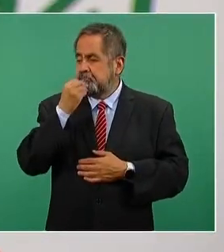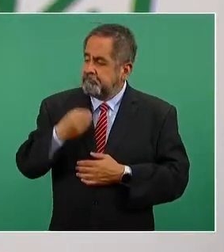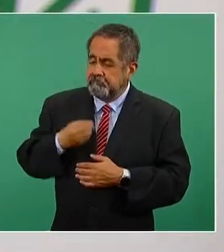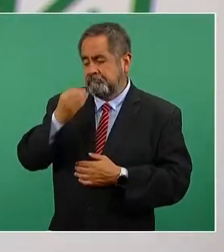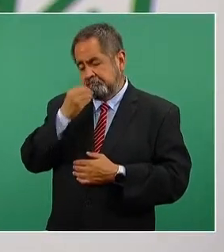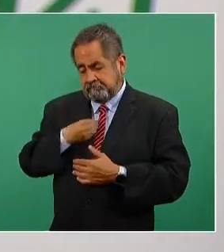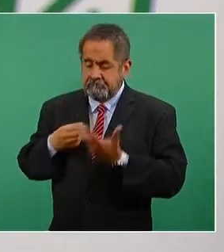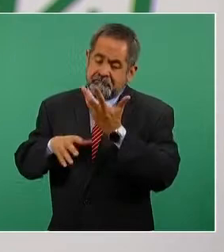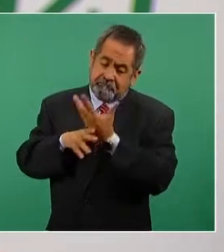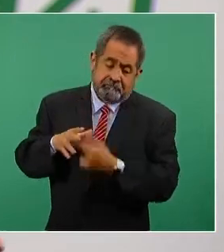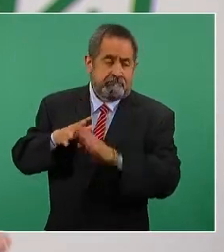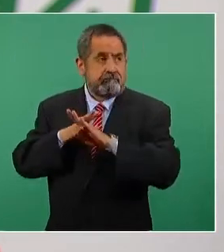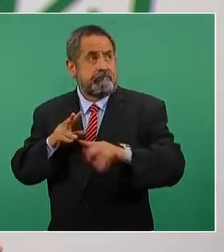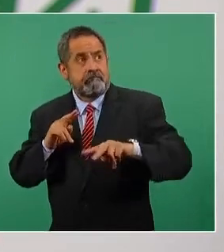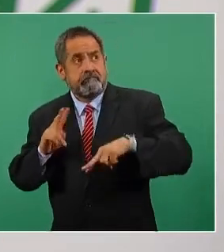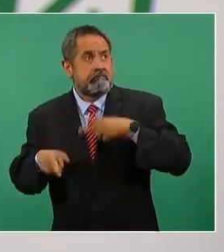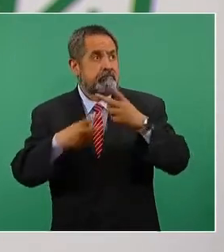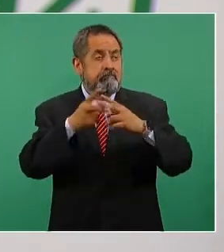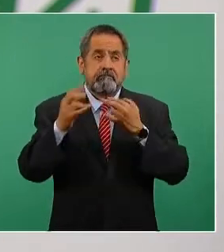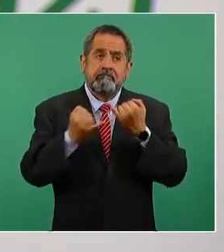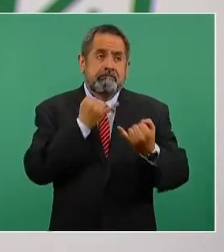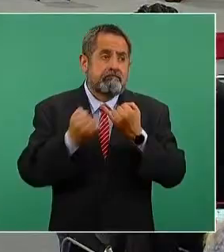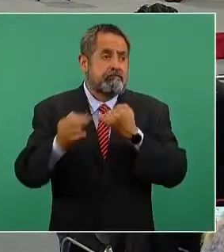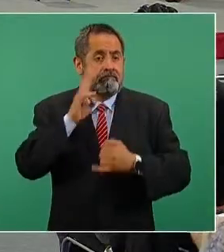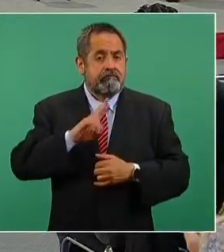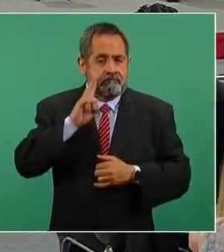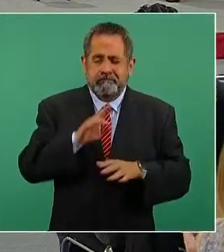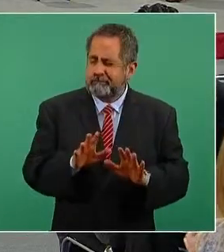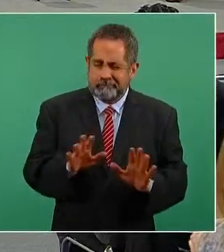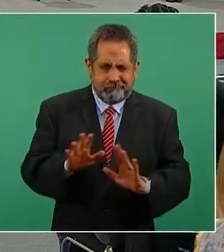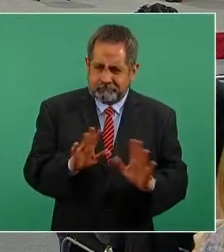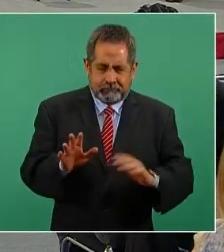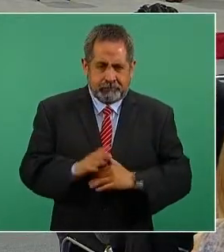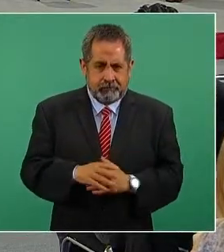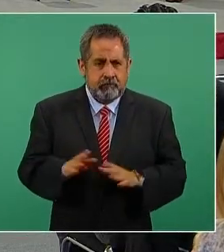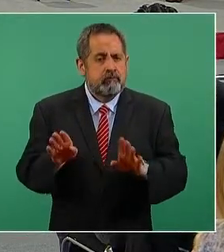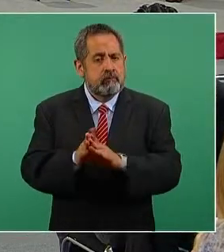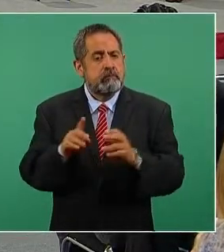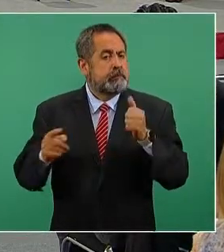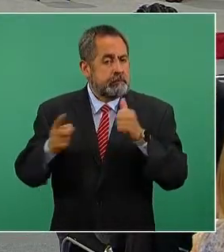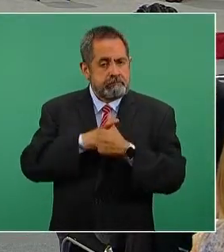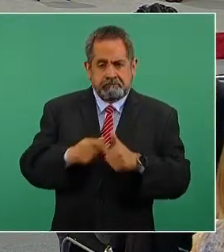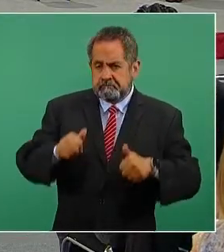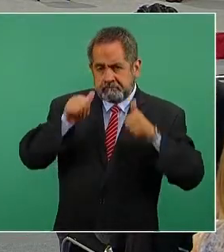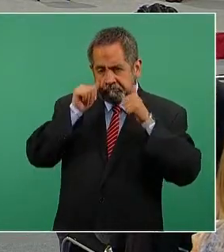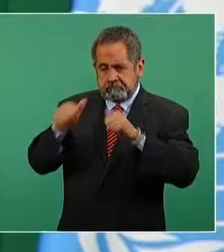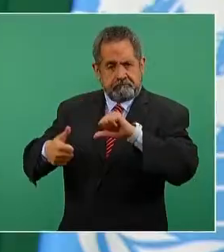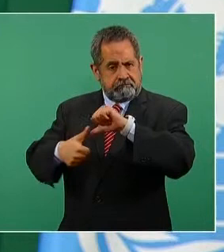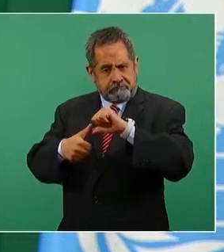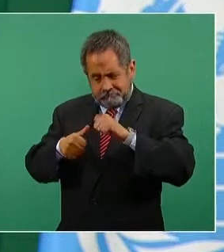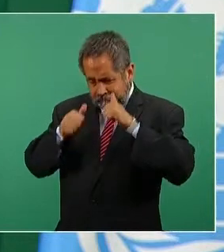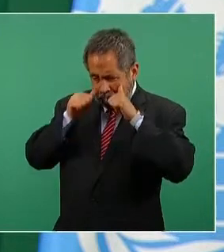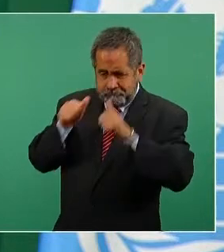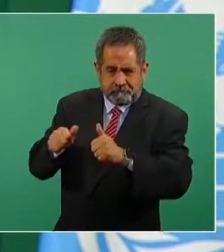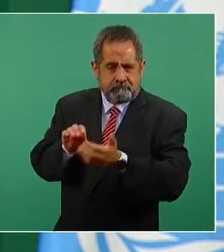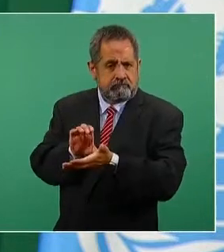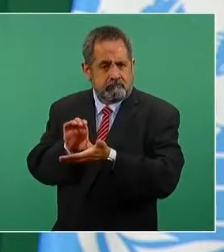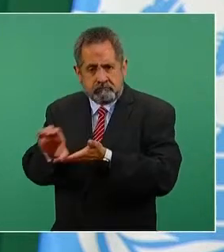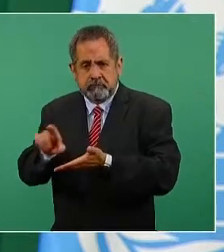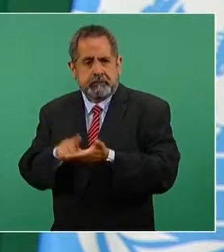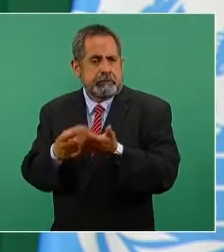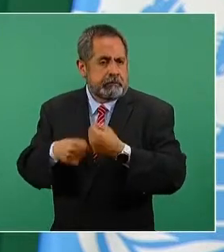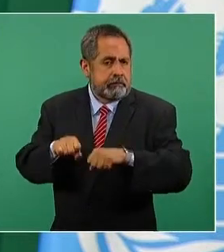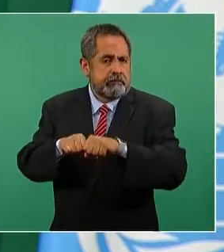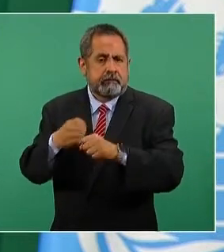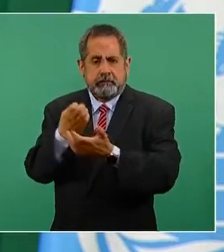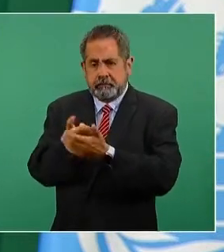económica que ahora se vive o la inseguridad, está en emprender una gran acción de carácter social y económico como la que acabo